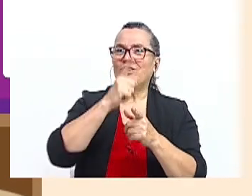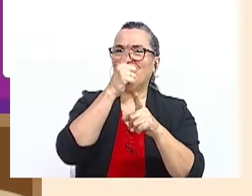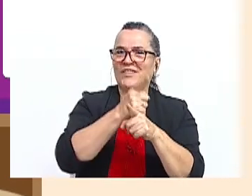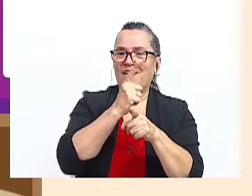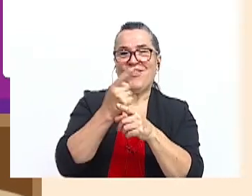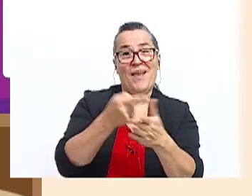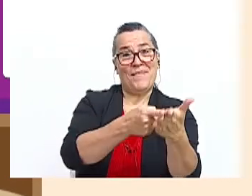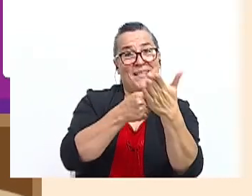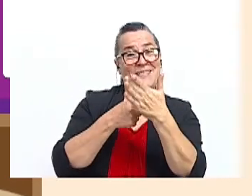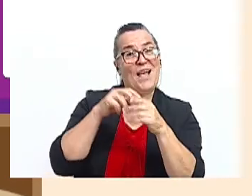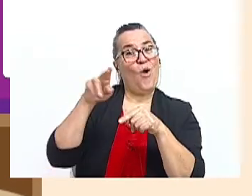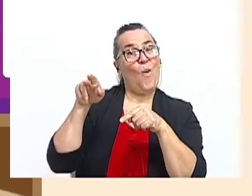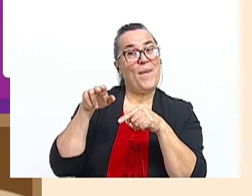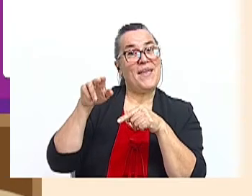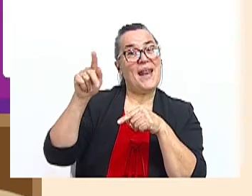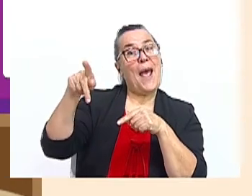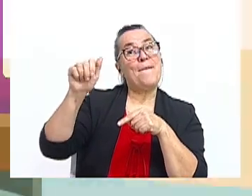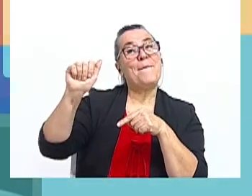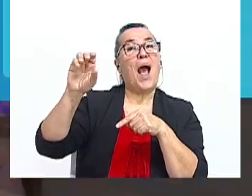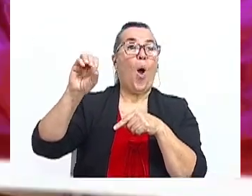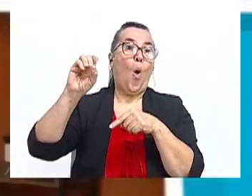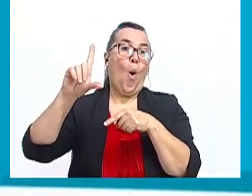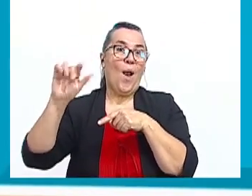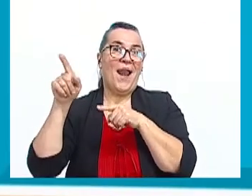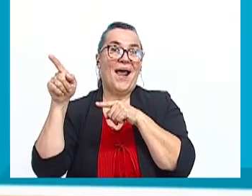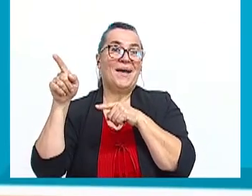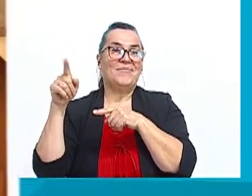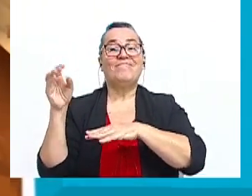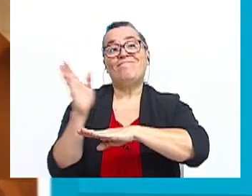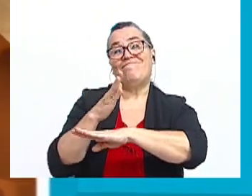nuestra estimada compañera Paola.